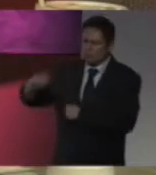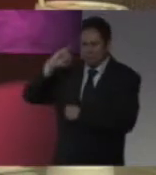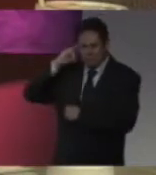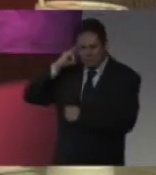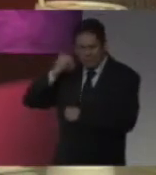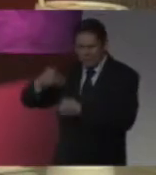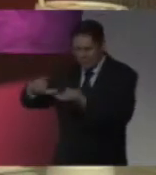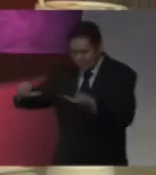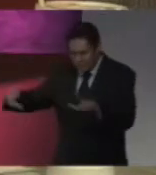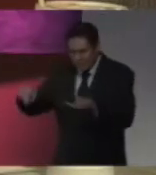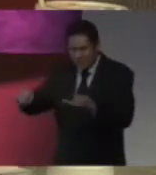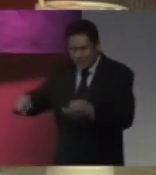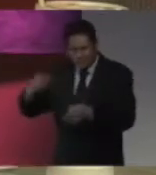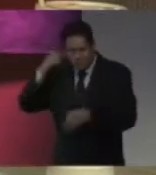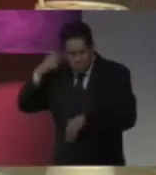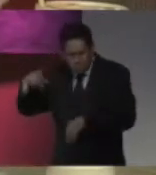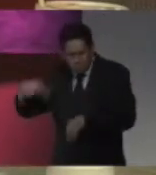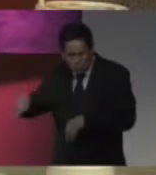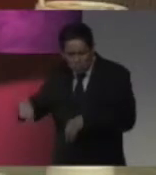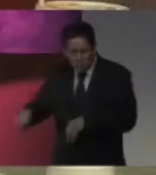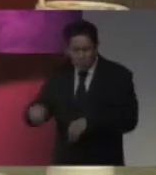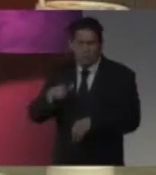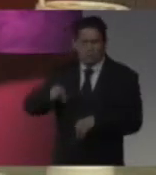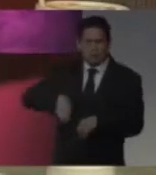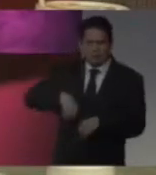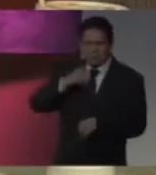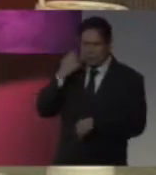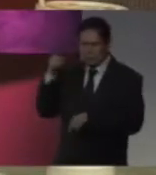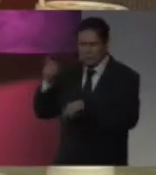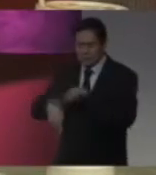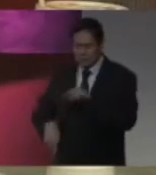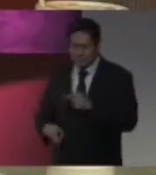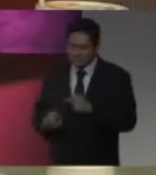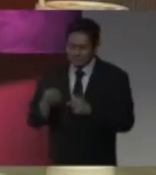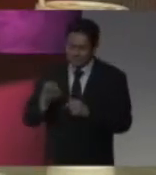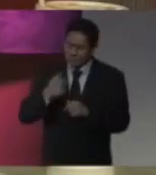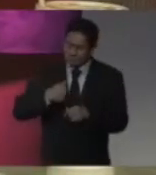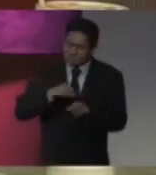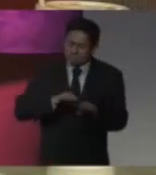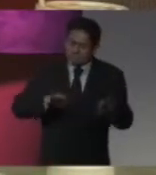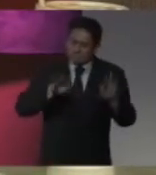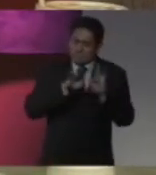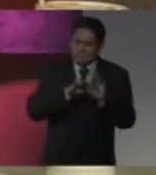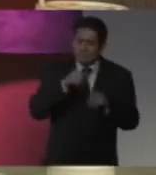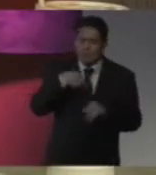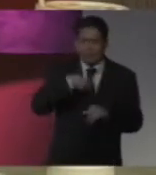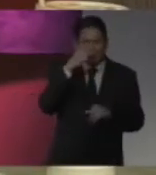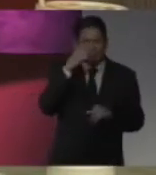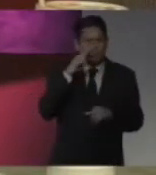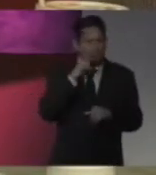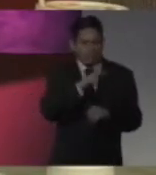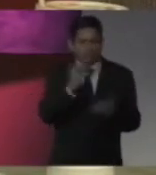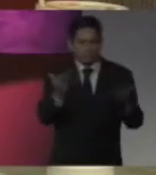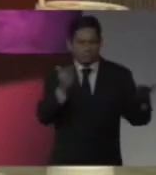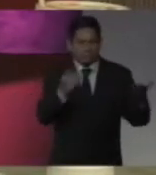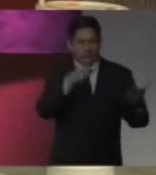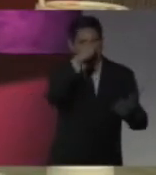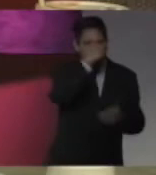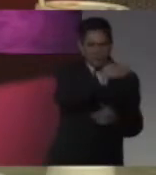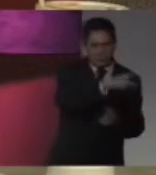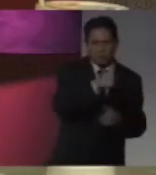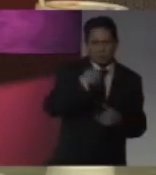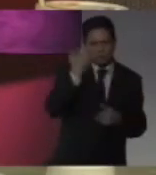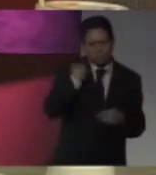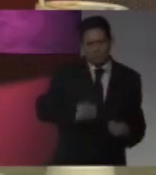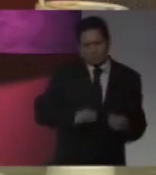en ese sentido me parece a mí muy importante, y sobre todo ver el contraste de lo que sucede en México. Yo viví aquí